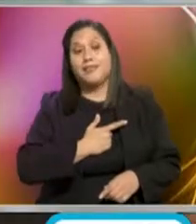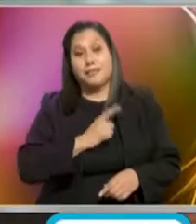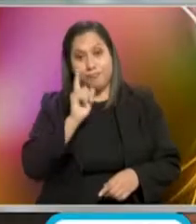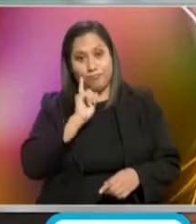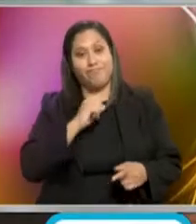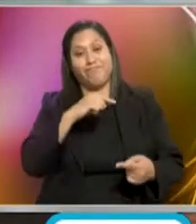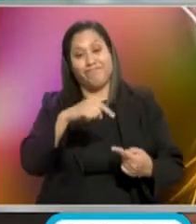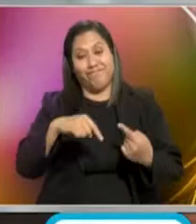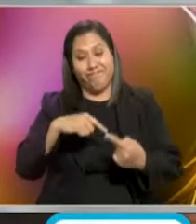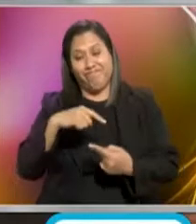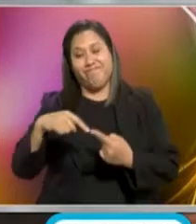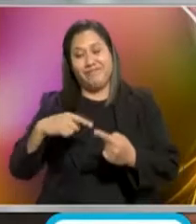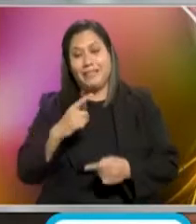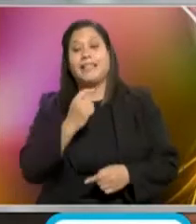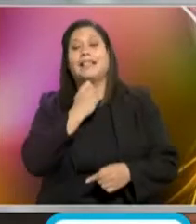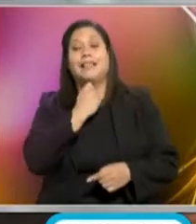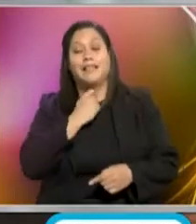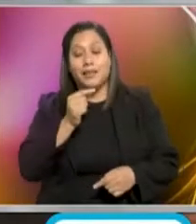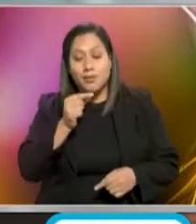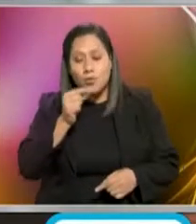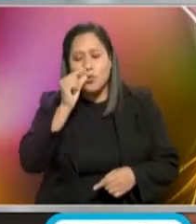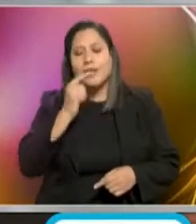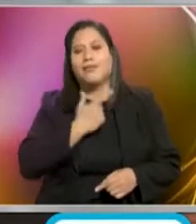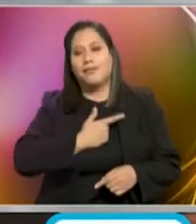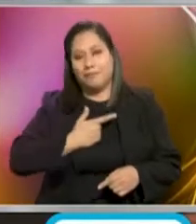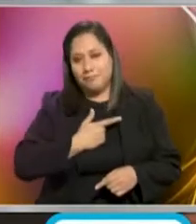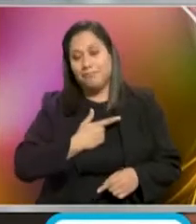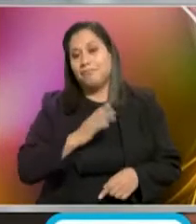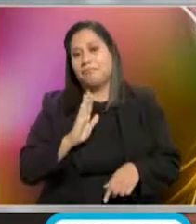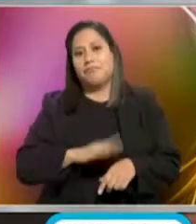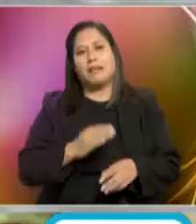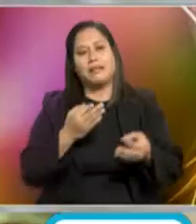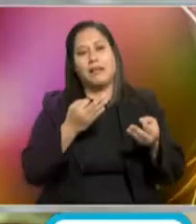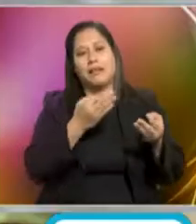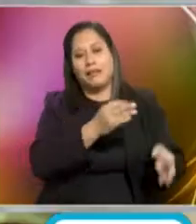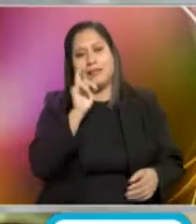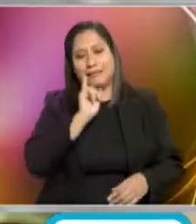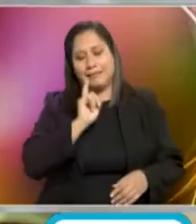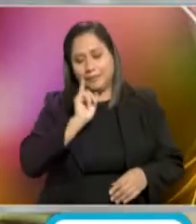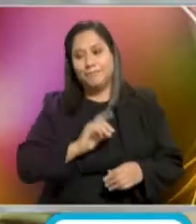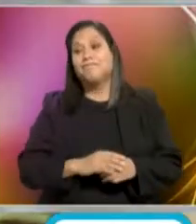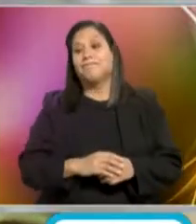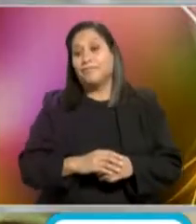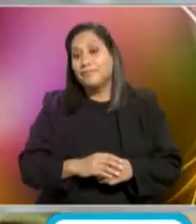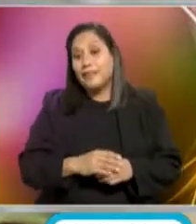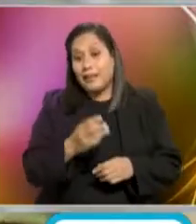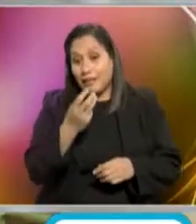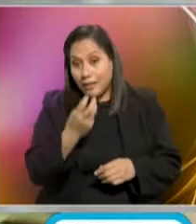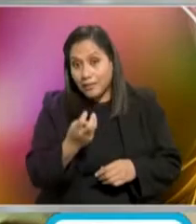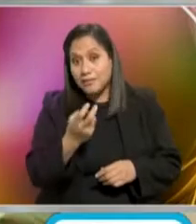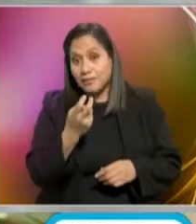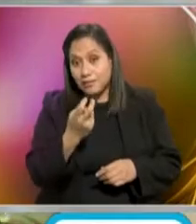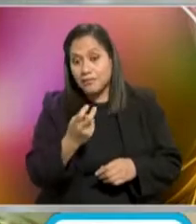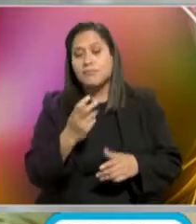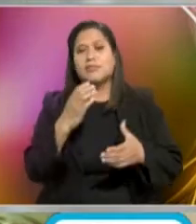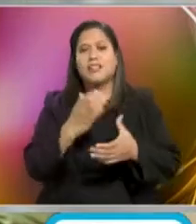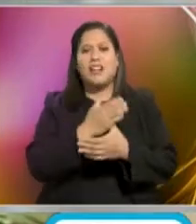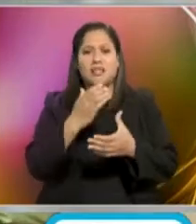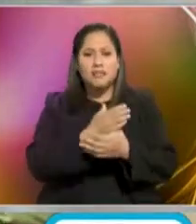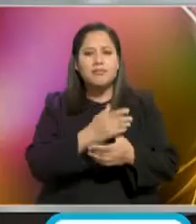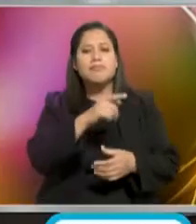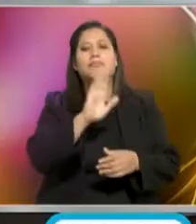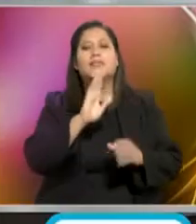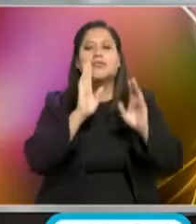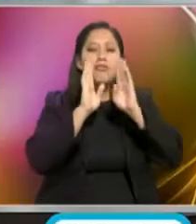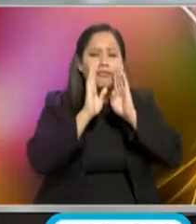el tequilita. mujeres. Las mujeres. Entonces la combinación pues era perfecta y Ah, convirtió la cantina en un